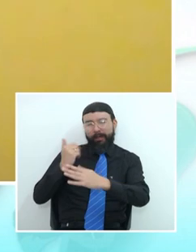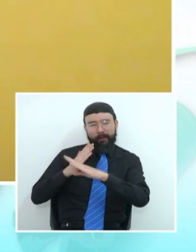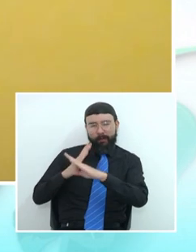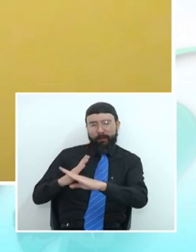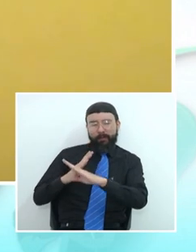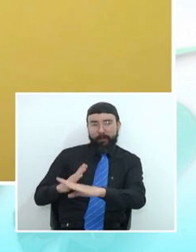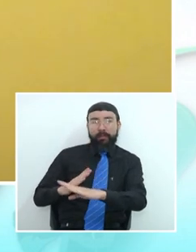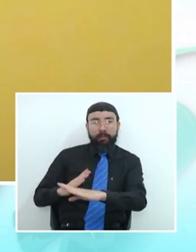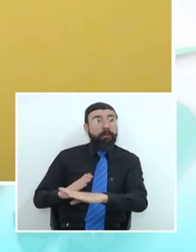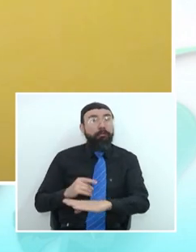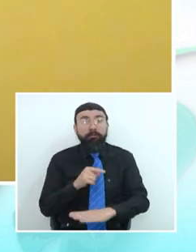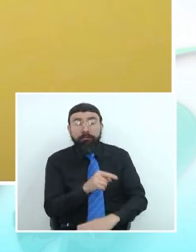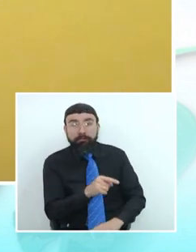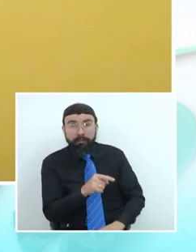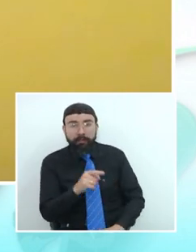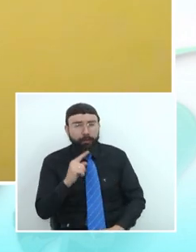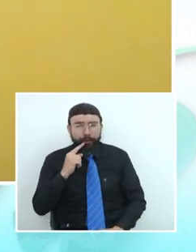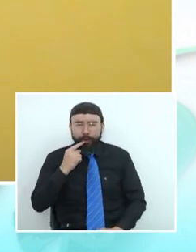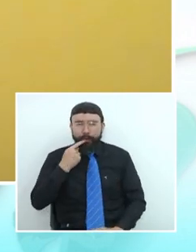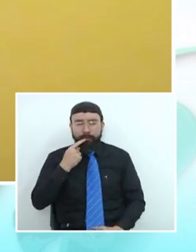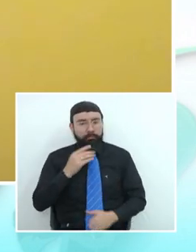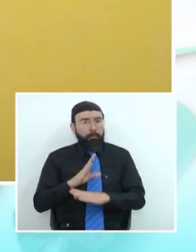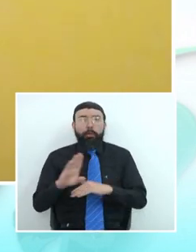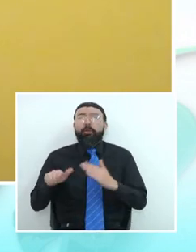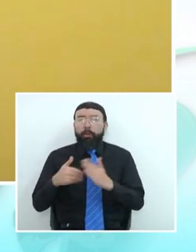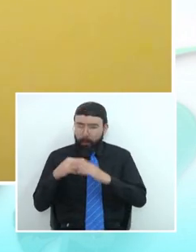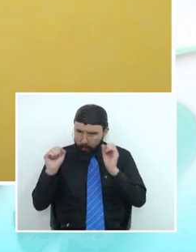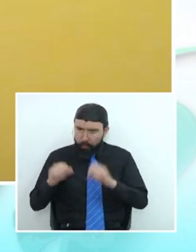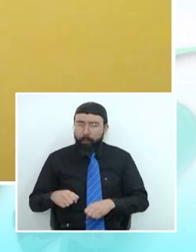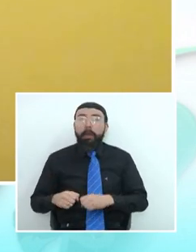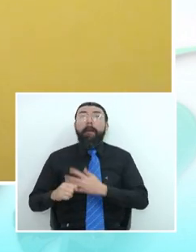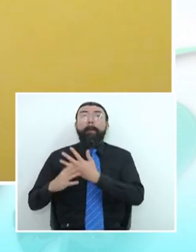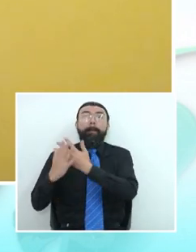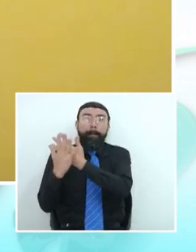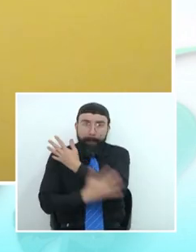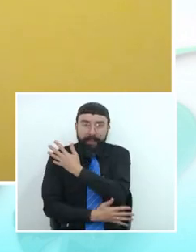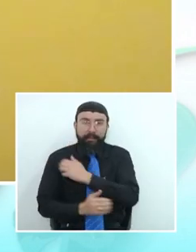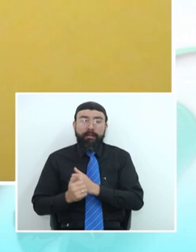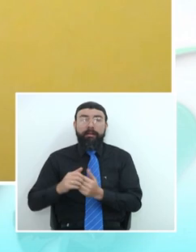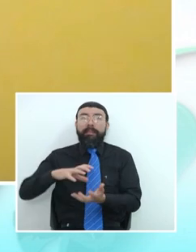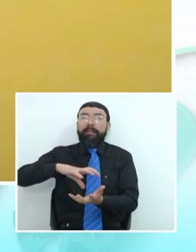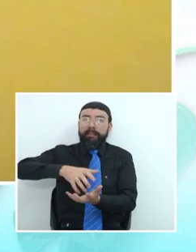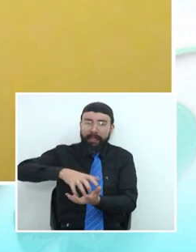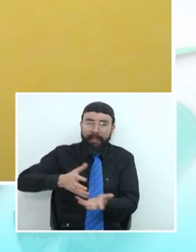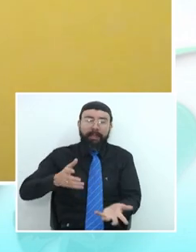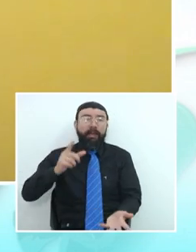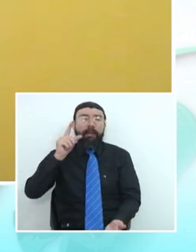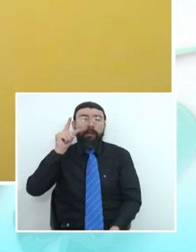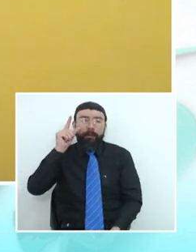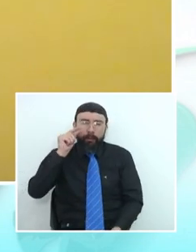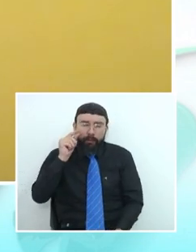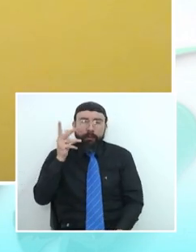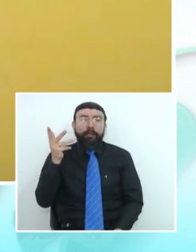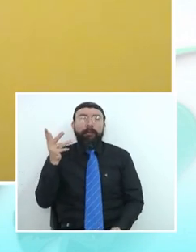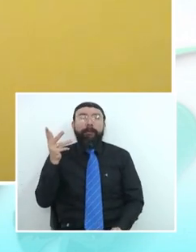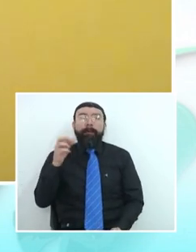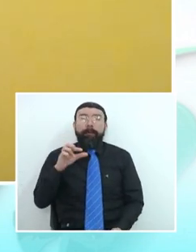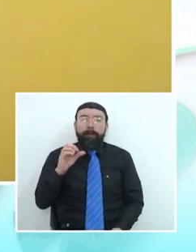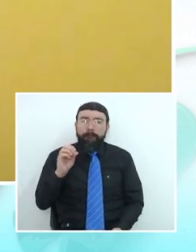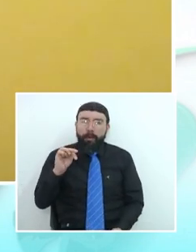frutas ácidas, todas, la piña, la naranja, la mandarina, el